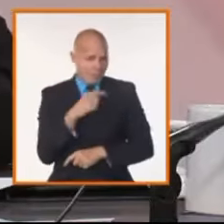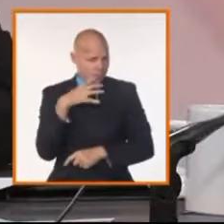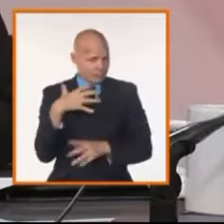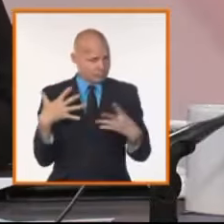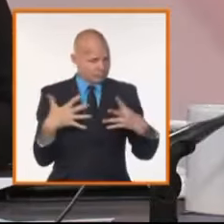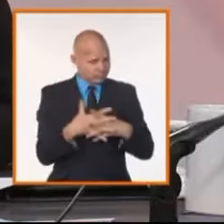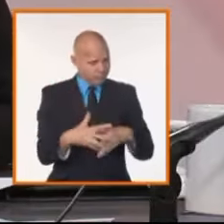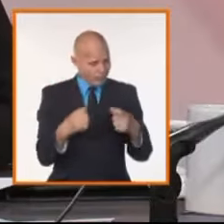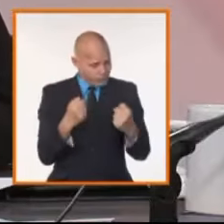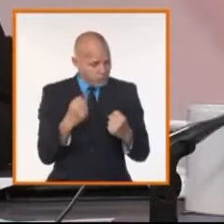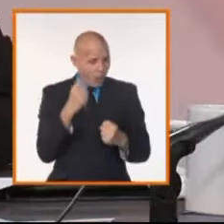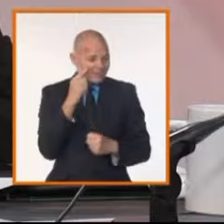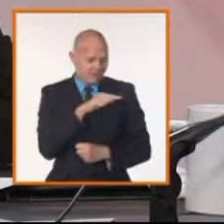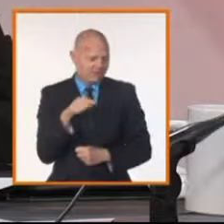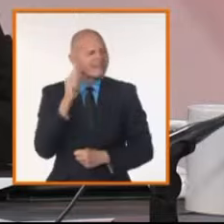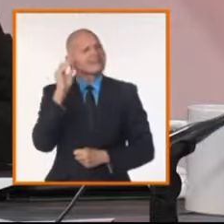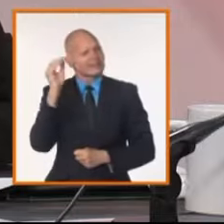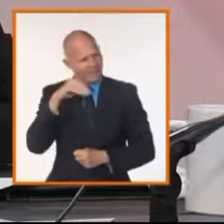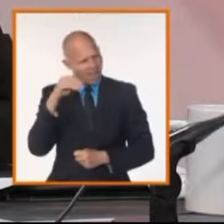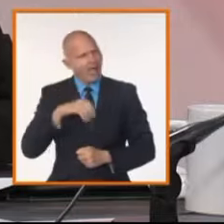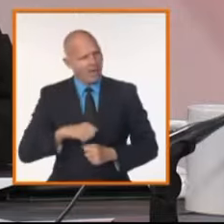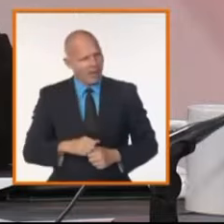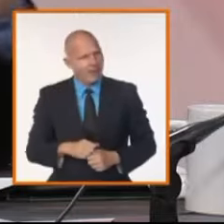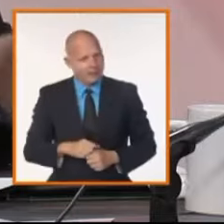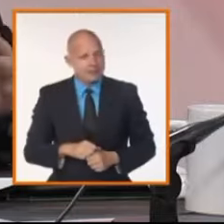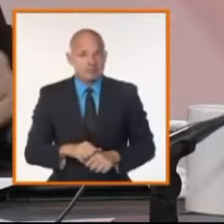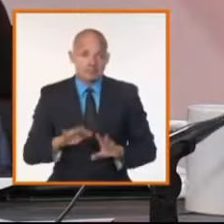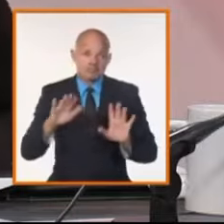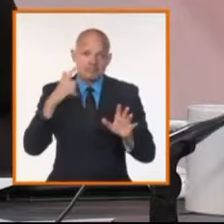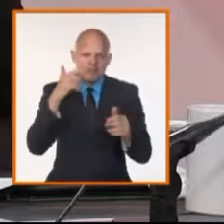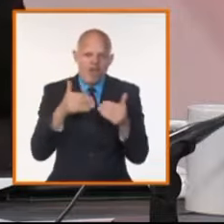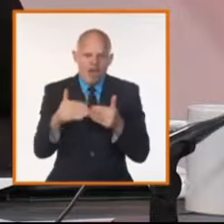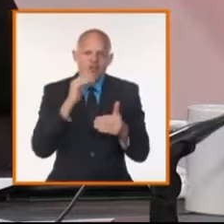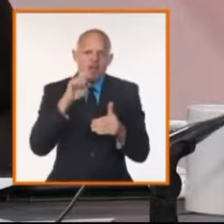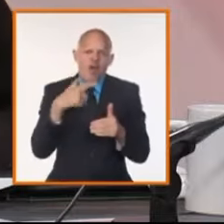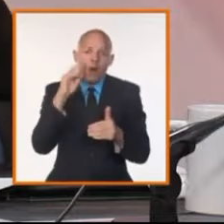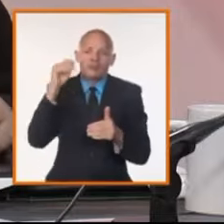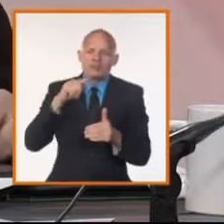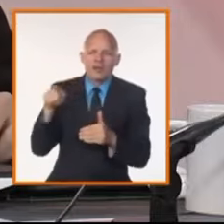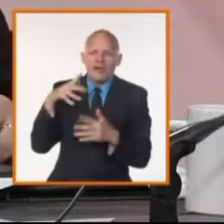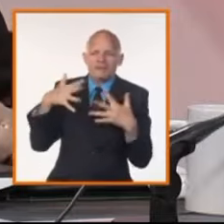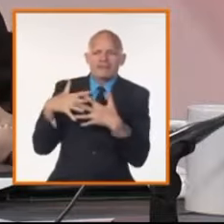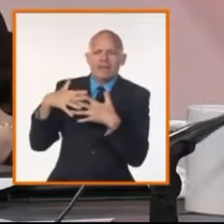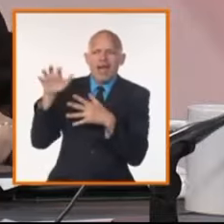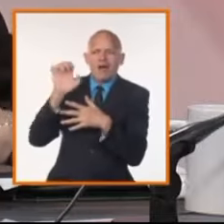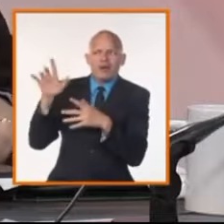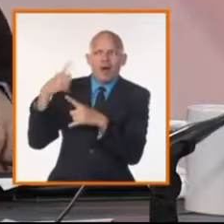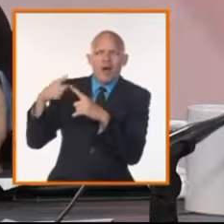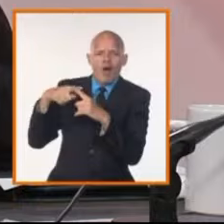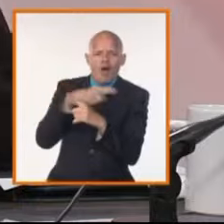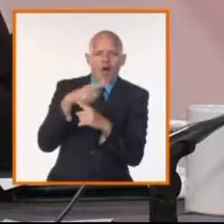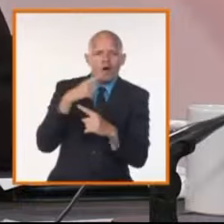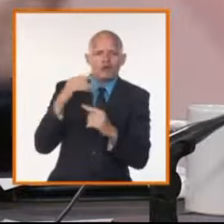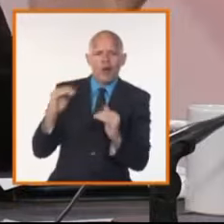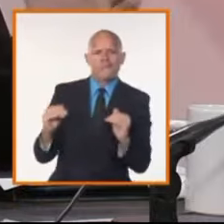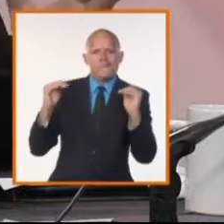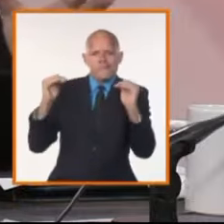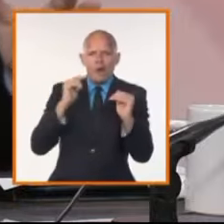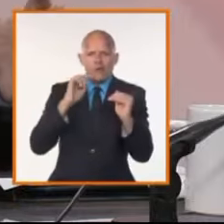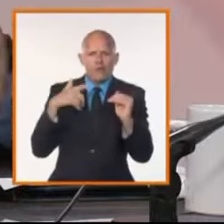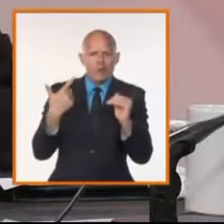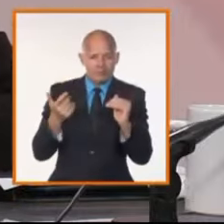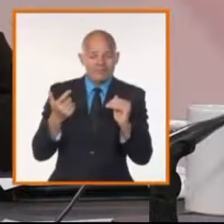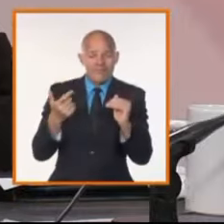saben unes en contraponer ese heem que ha sido Estados Unidos a lo largo de más de